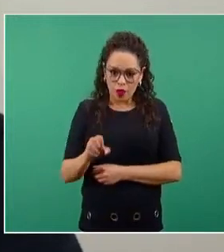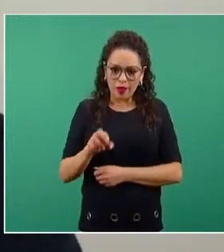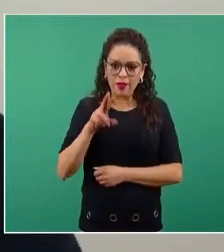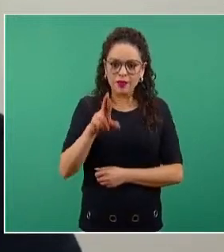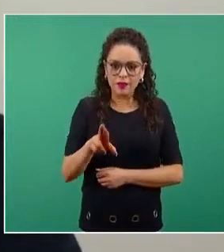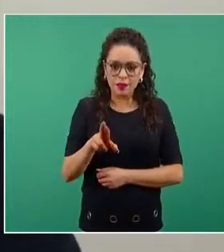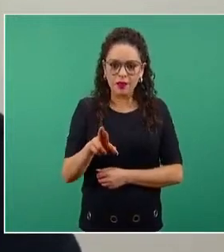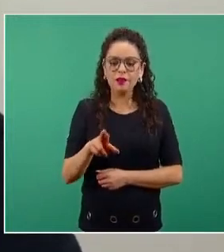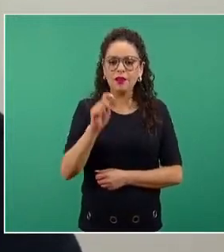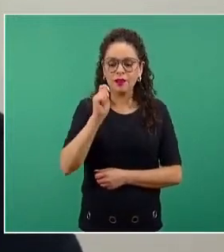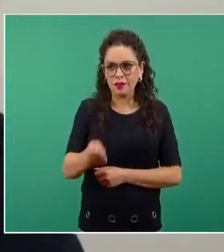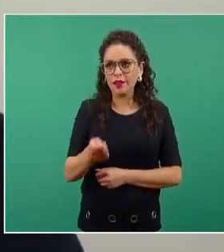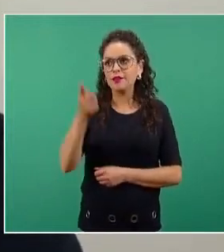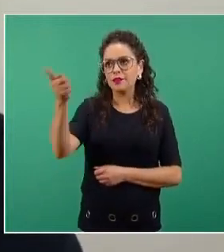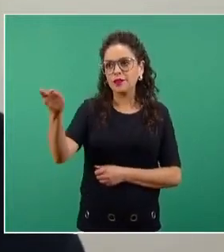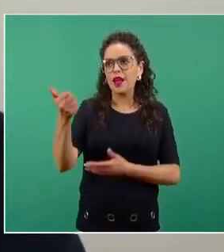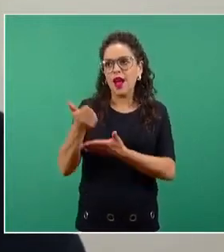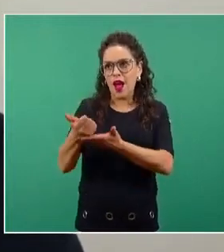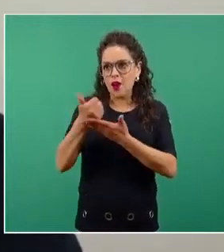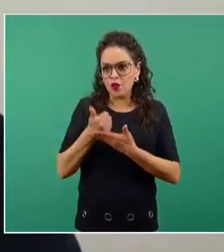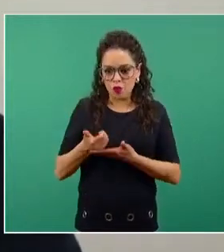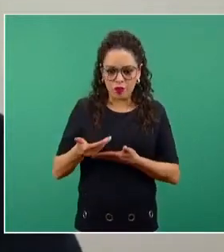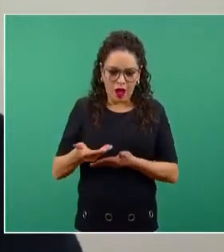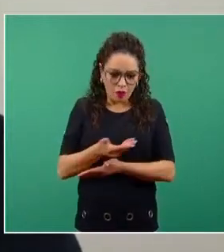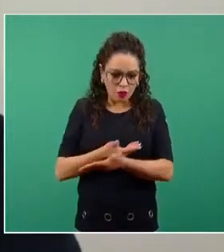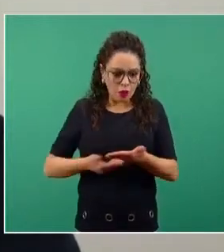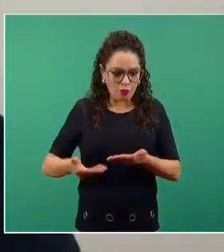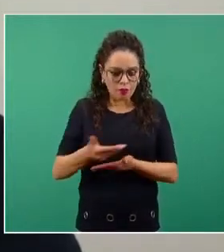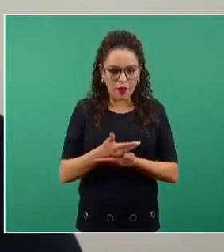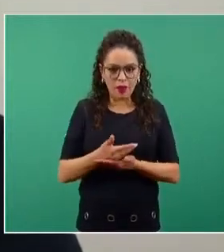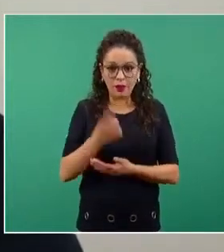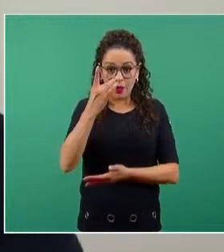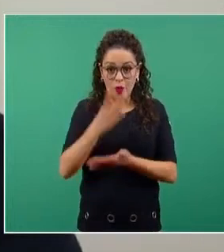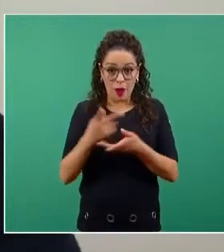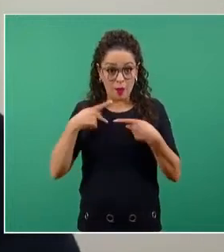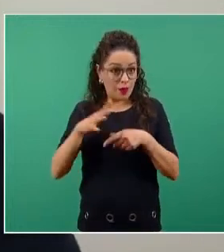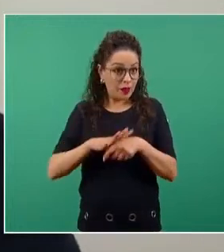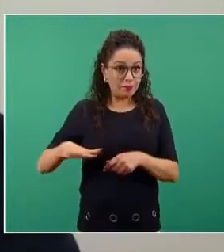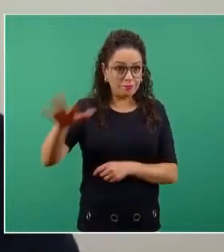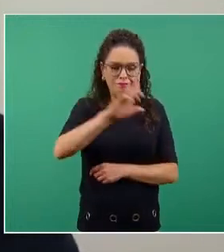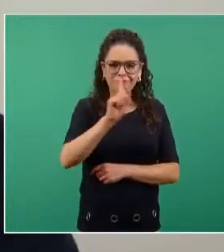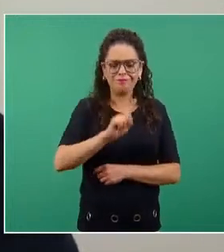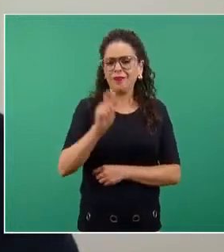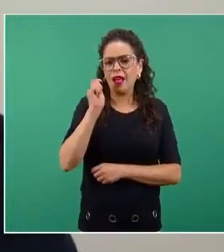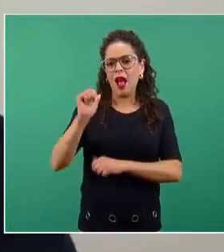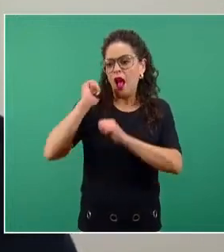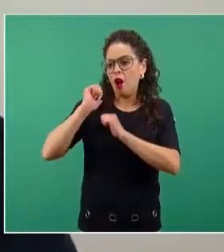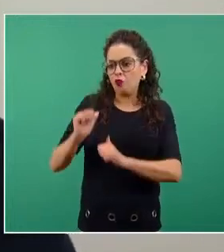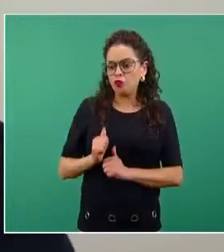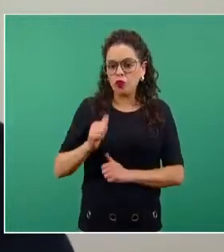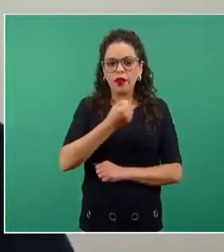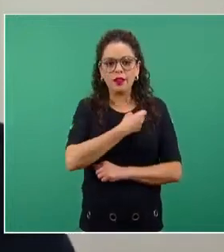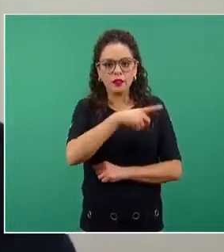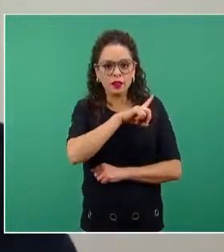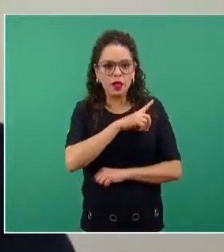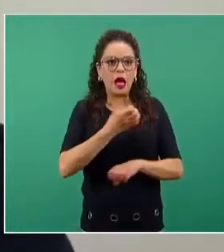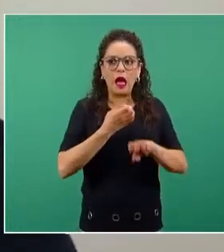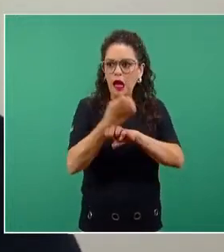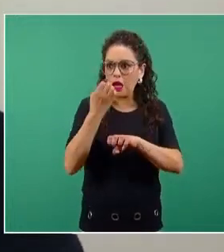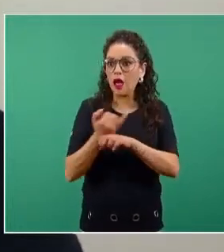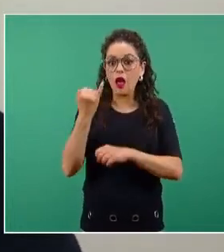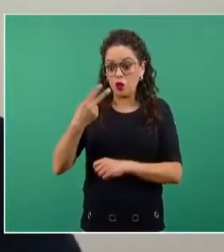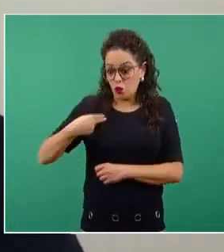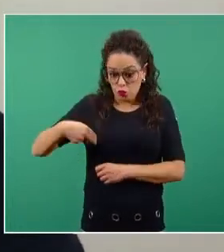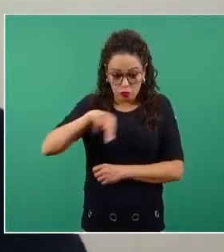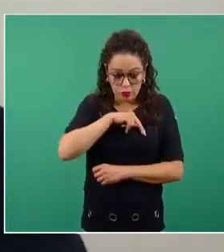que compartirnos, no solamente a la población, sino también a otras autoridades sanitarias, tanto estatales como a nosotros